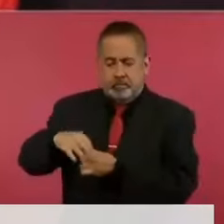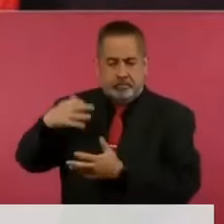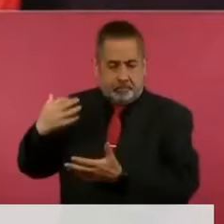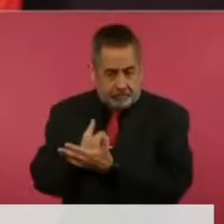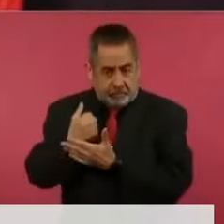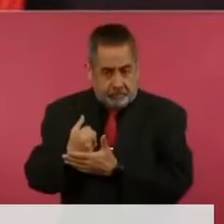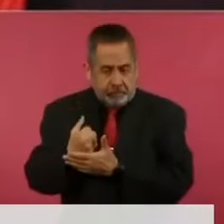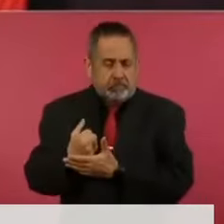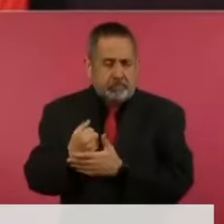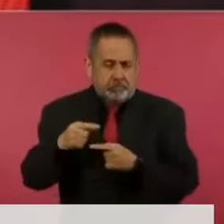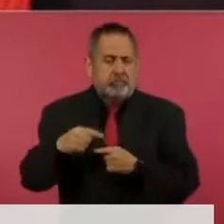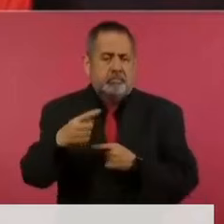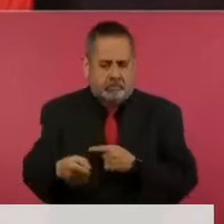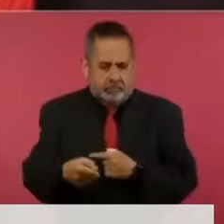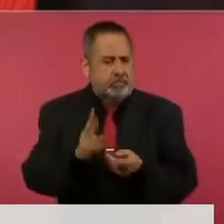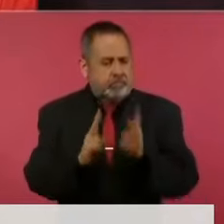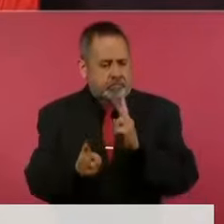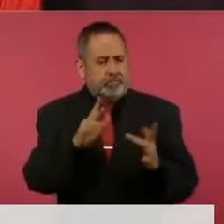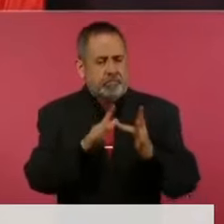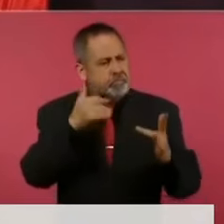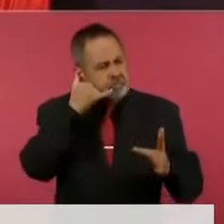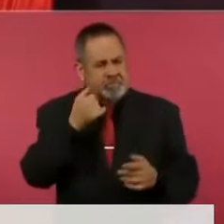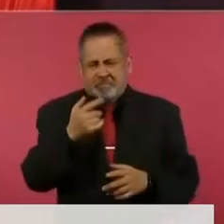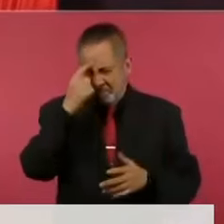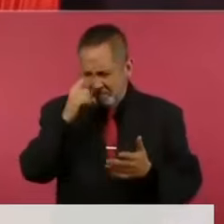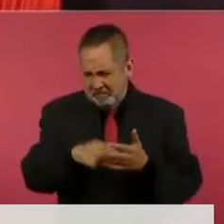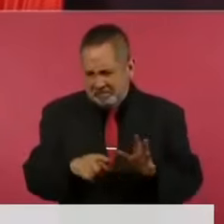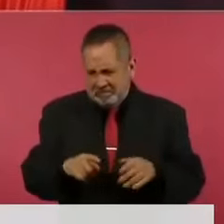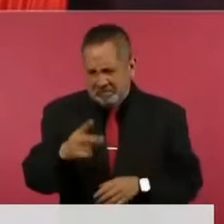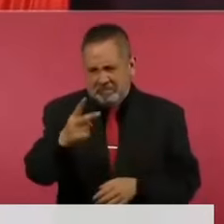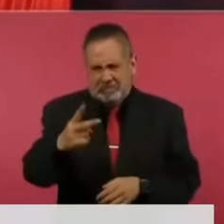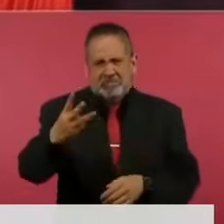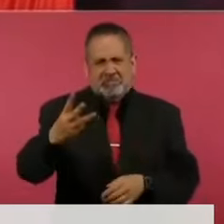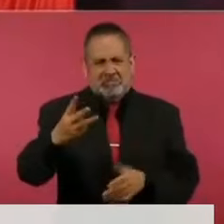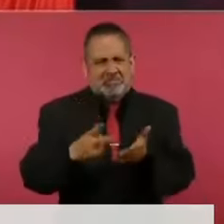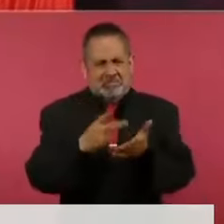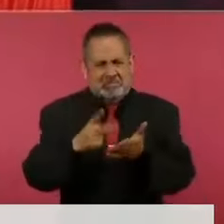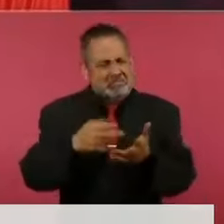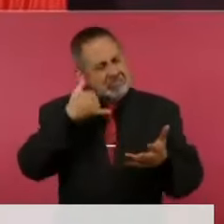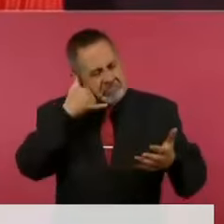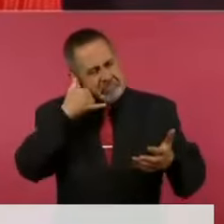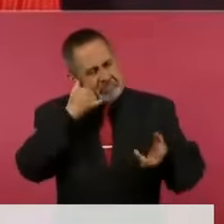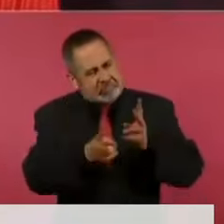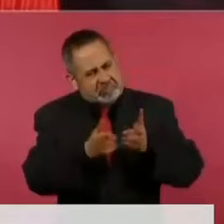presidente electo. Hablamos creo que en dos o en tres ocasiones.